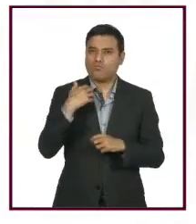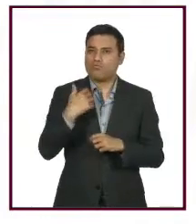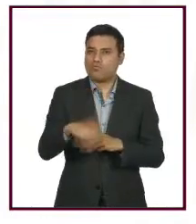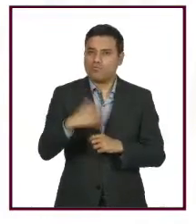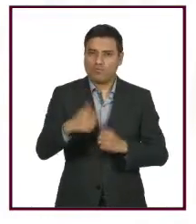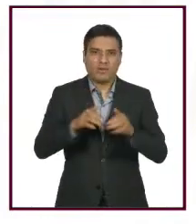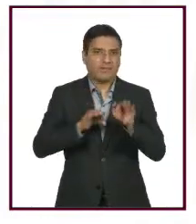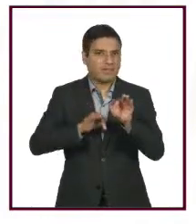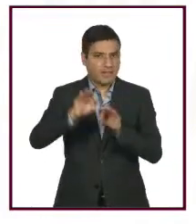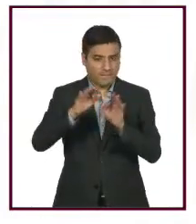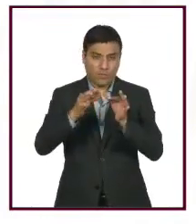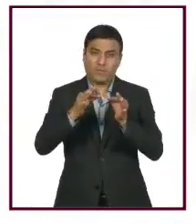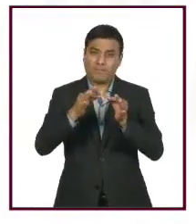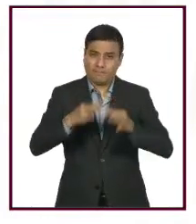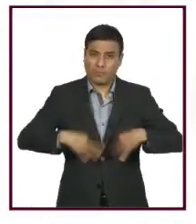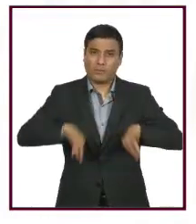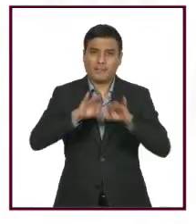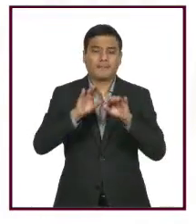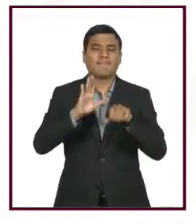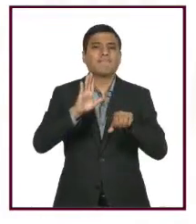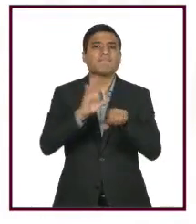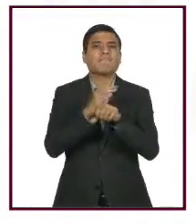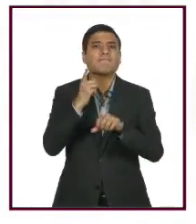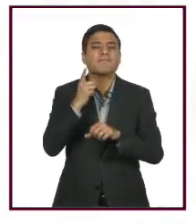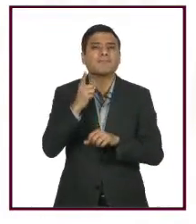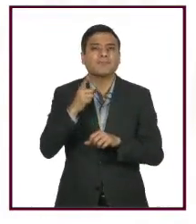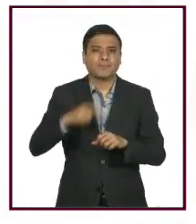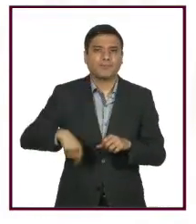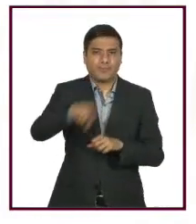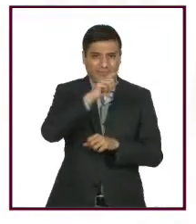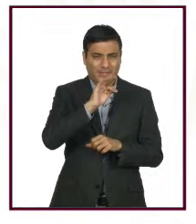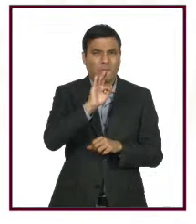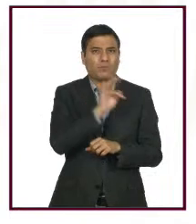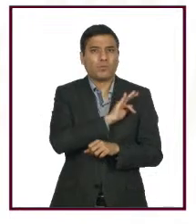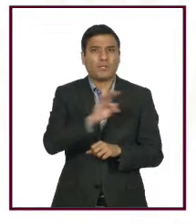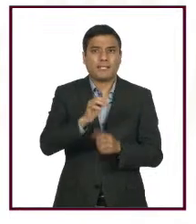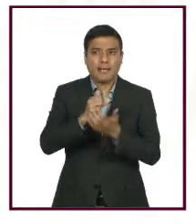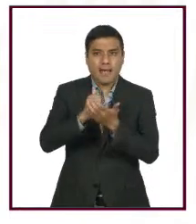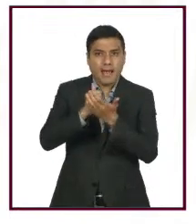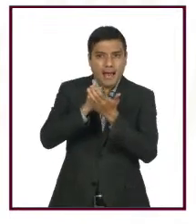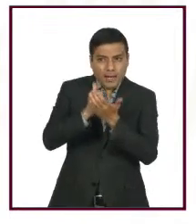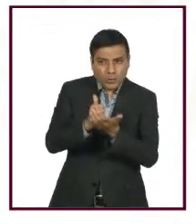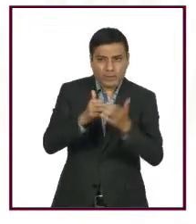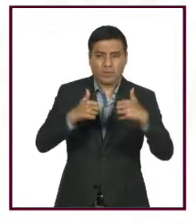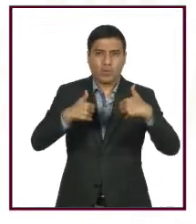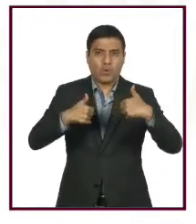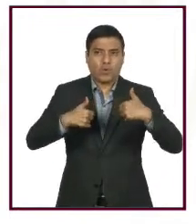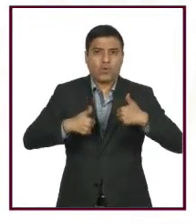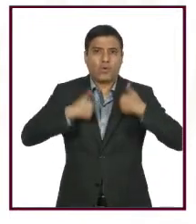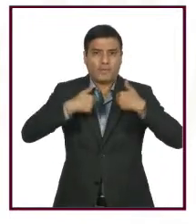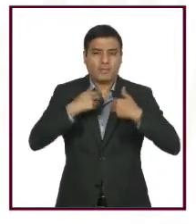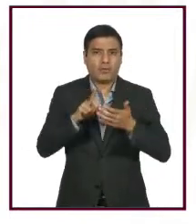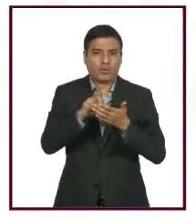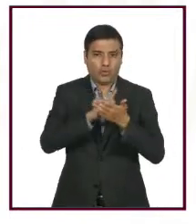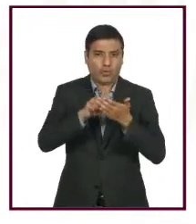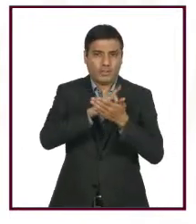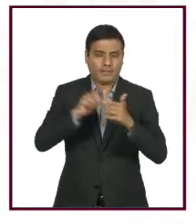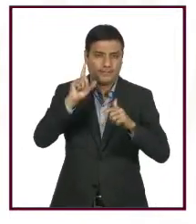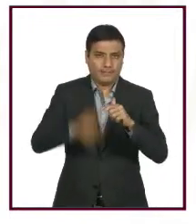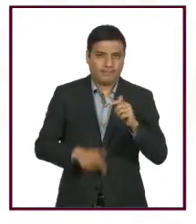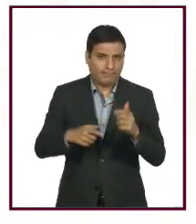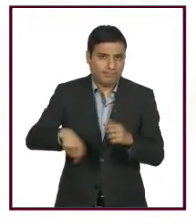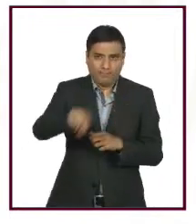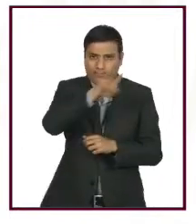muy importante, ya que son agentes preventivos primordiales debido a que pues, tienen una cercanía muy estrecha